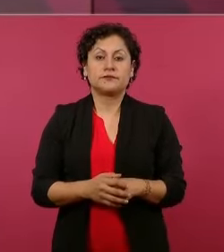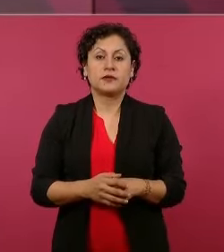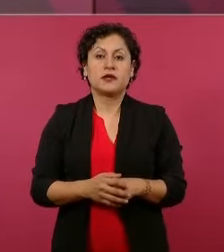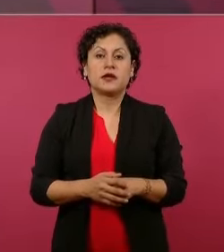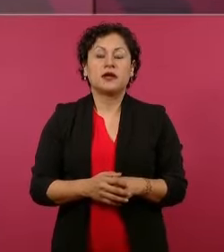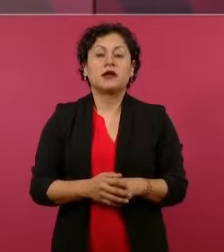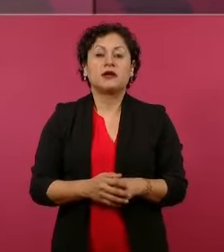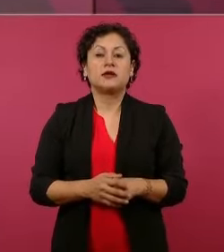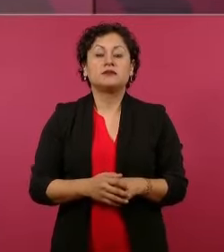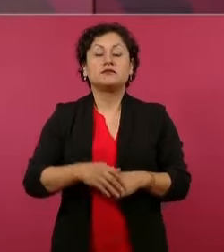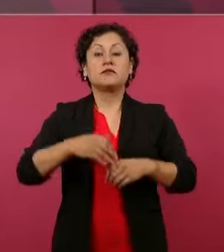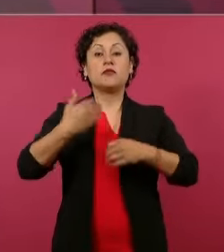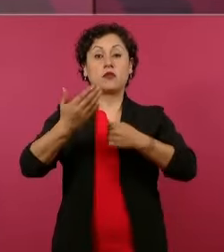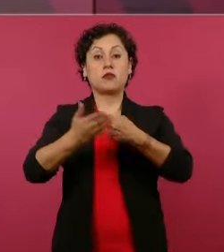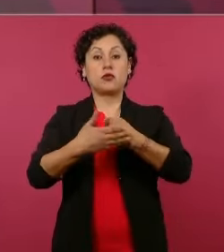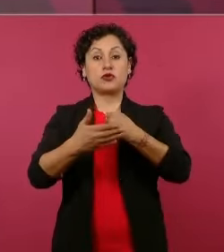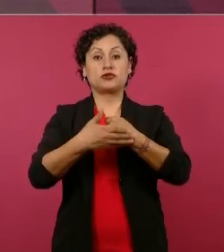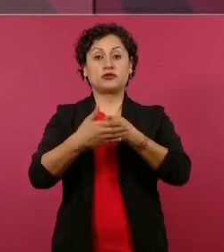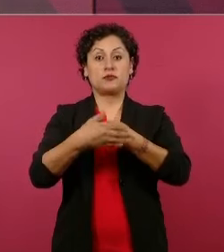vamos a